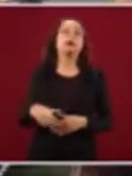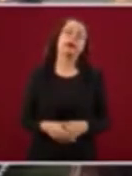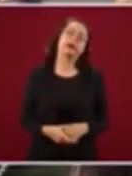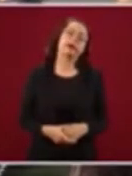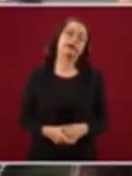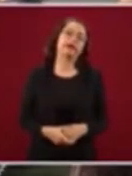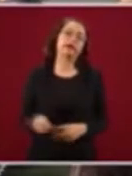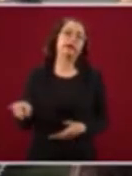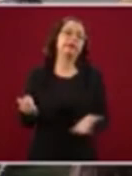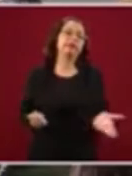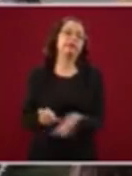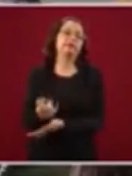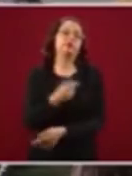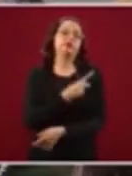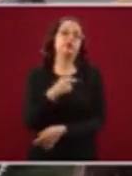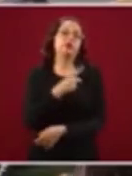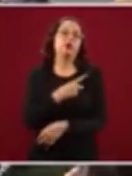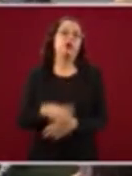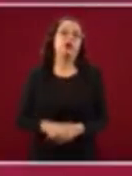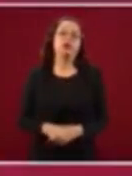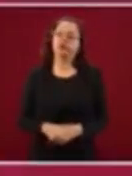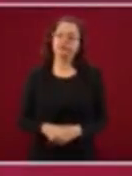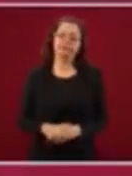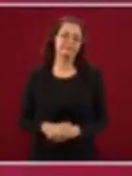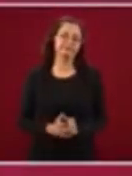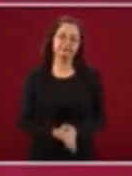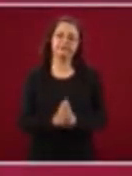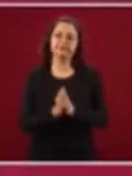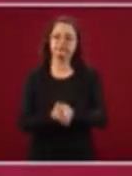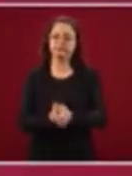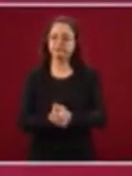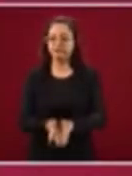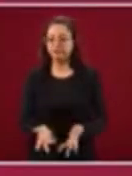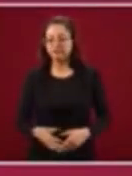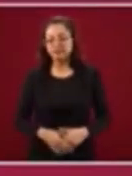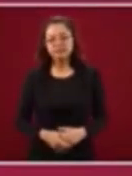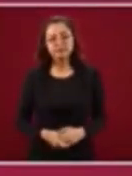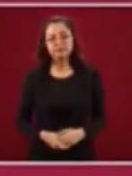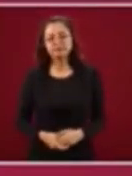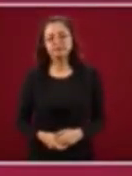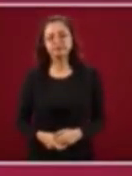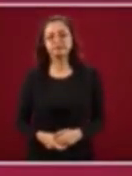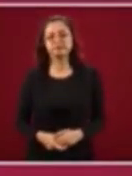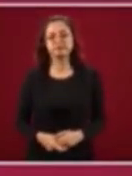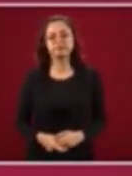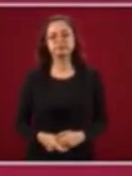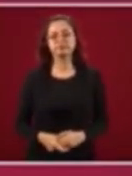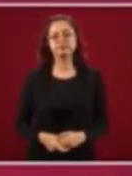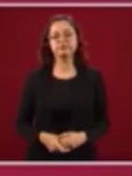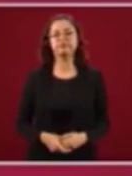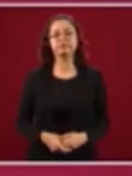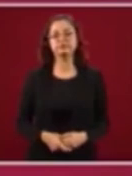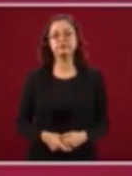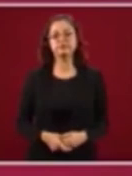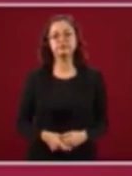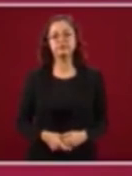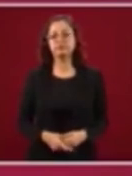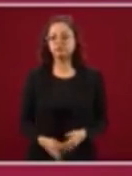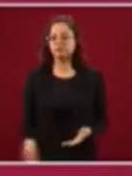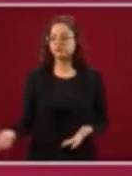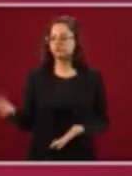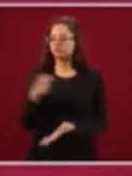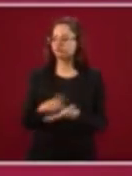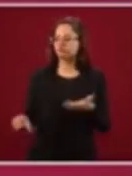Tome la decisión. No, de que vamos a comprar un Ferrari, ¿no?